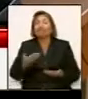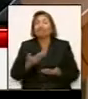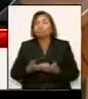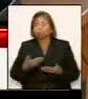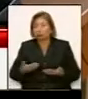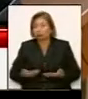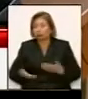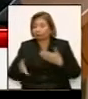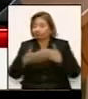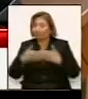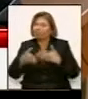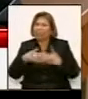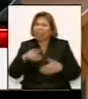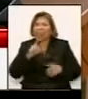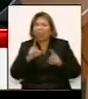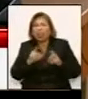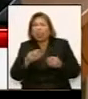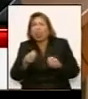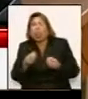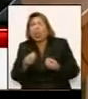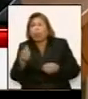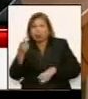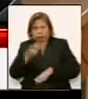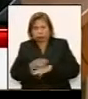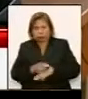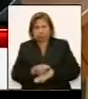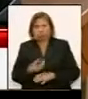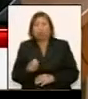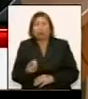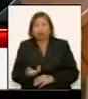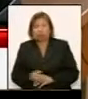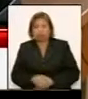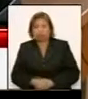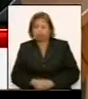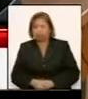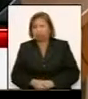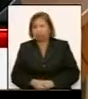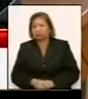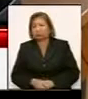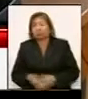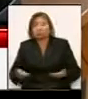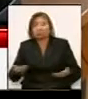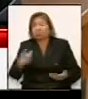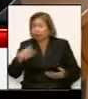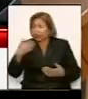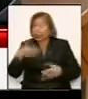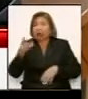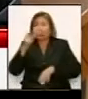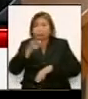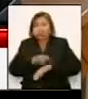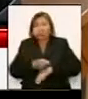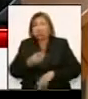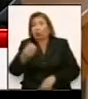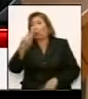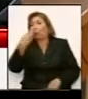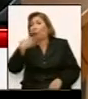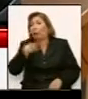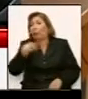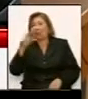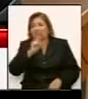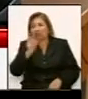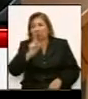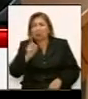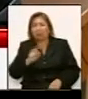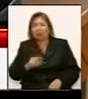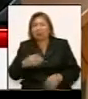acercan preguntando alguna cómo denunciar pero nos dice hemos denunciado pero me han dicho que no está todo eso me